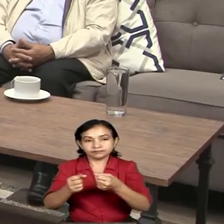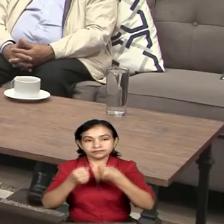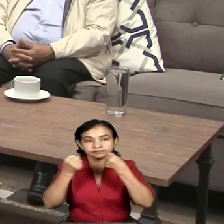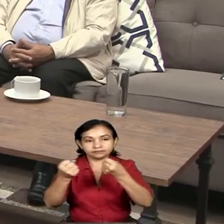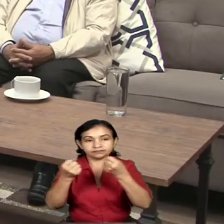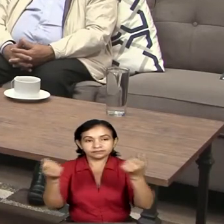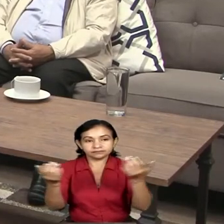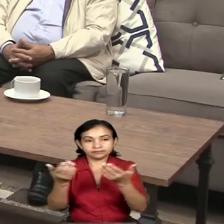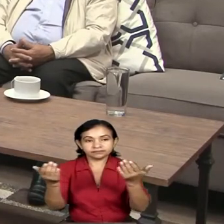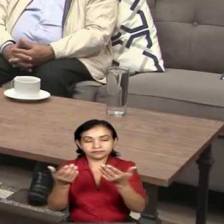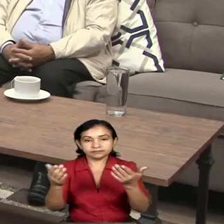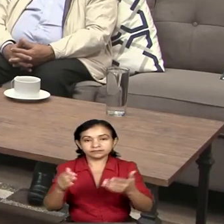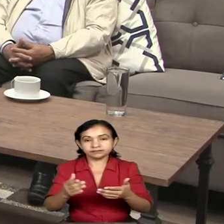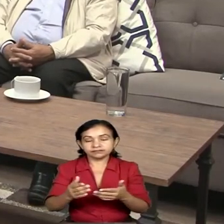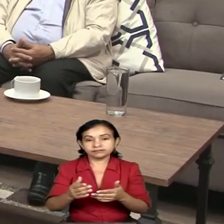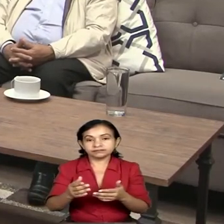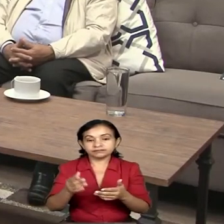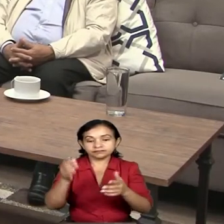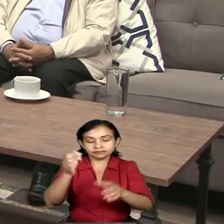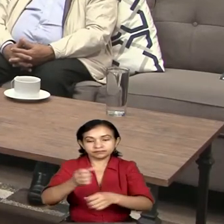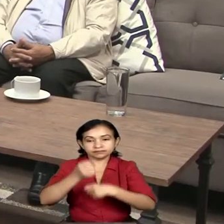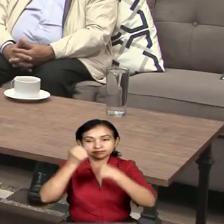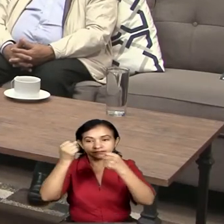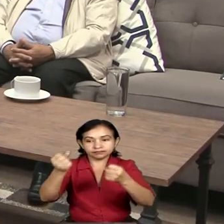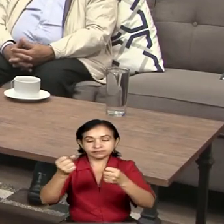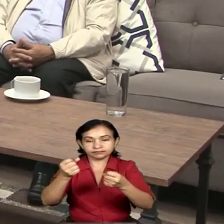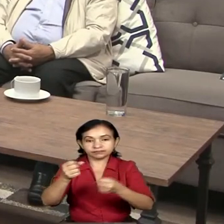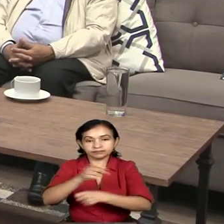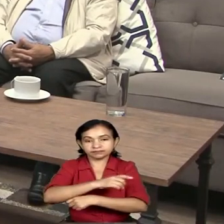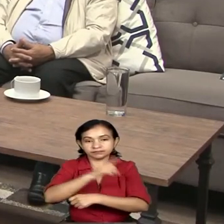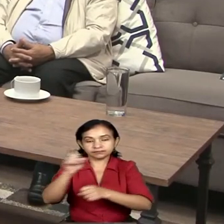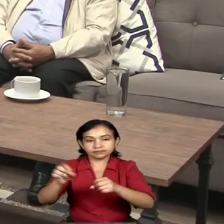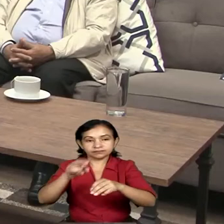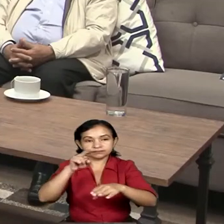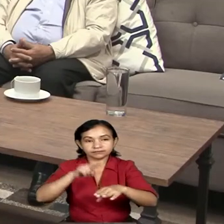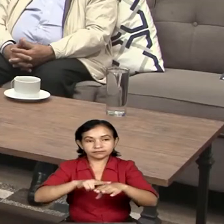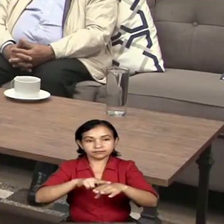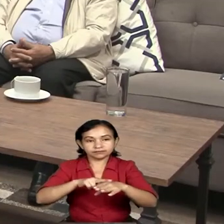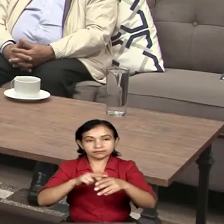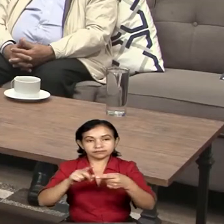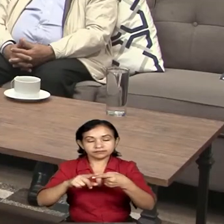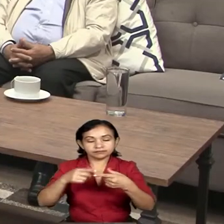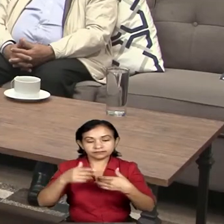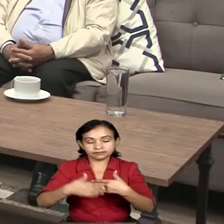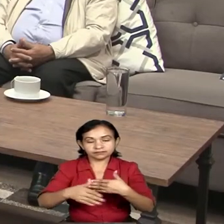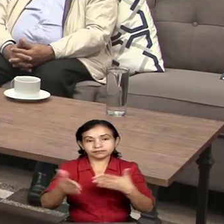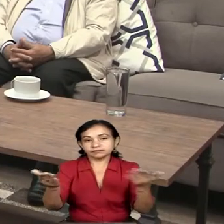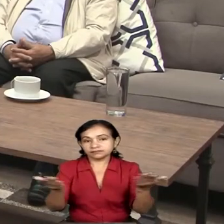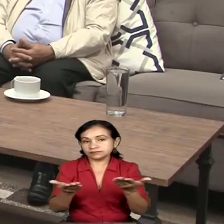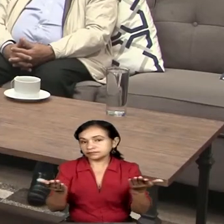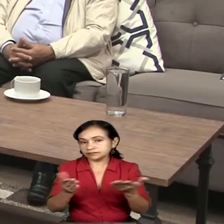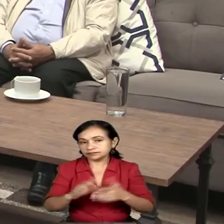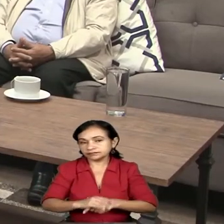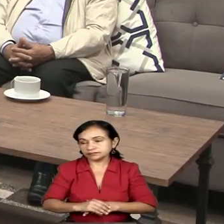de ideología histórica de rescate de la identidad nacional del Frente Sandinista de Liberación Nacional durante este periodo? Bueno, es que